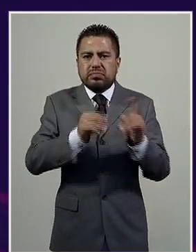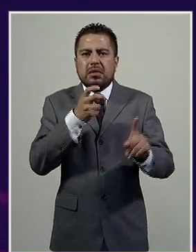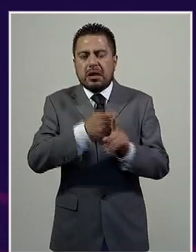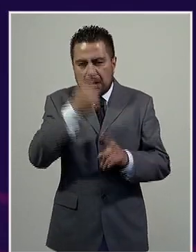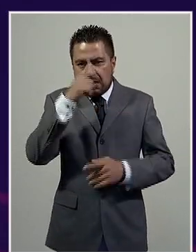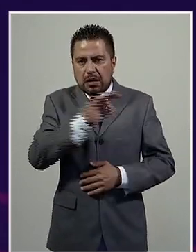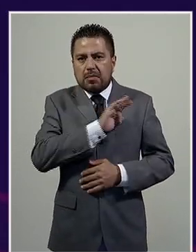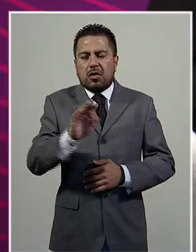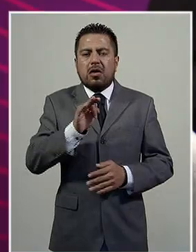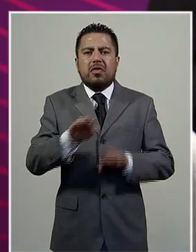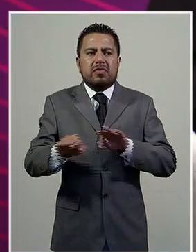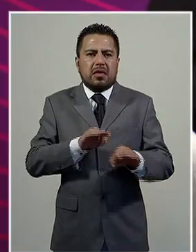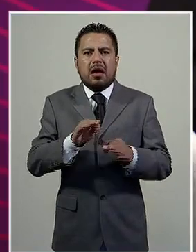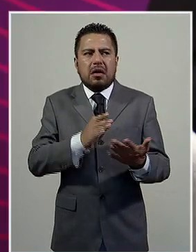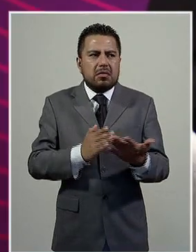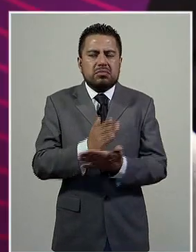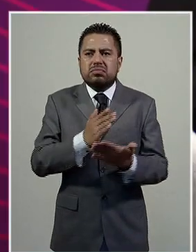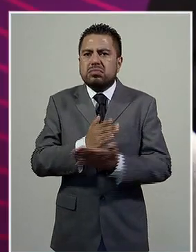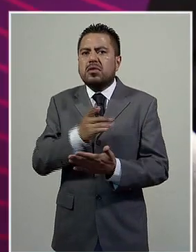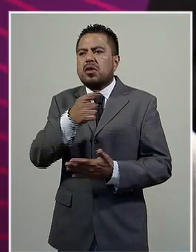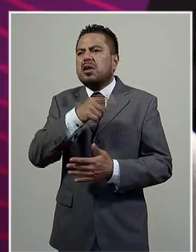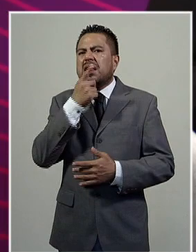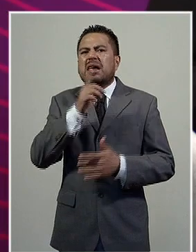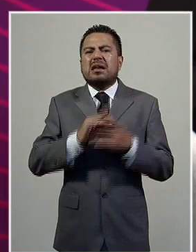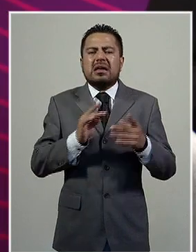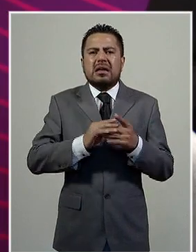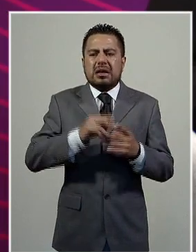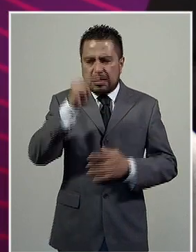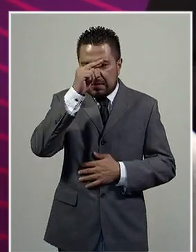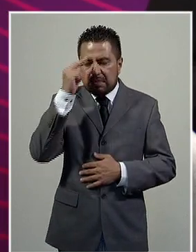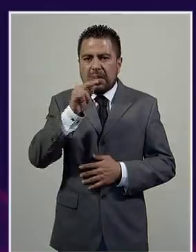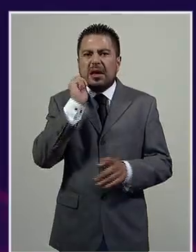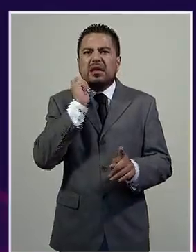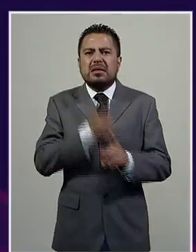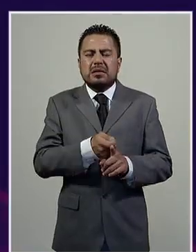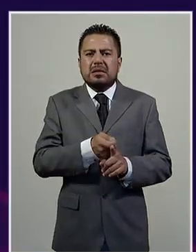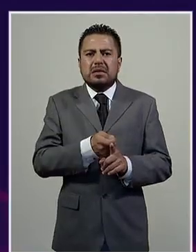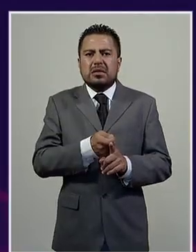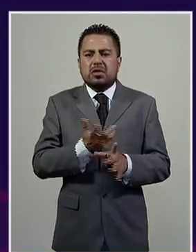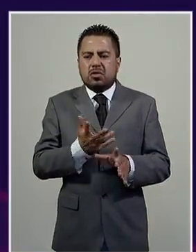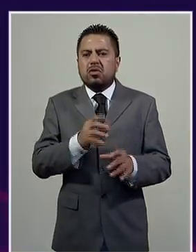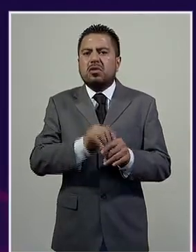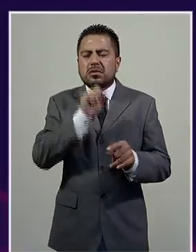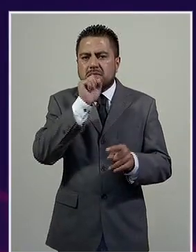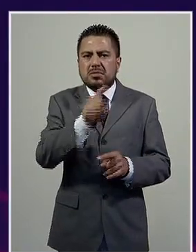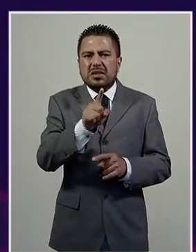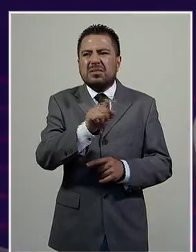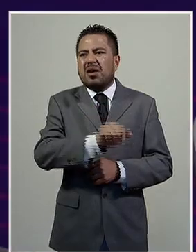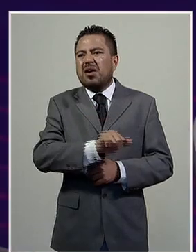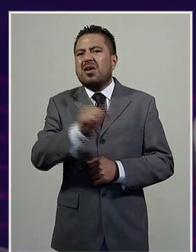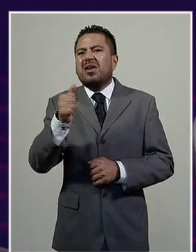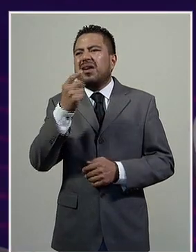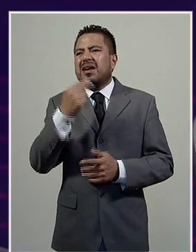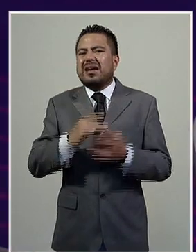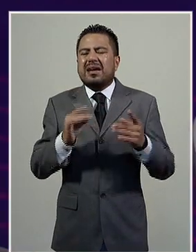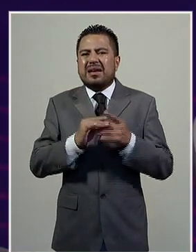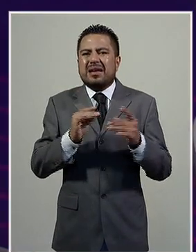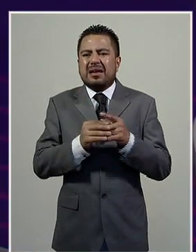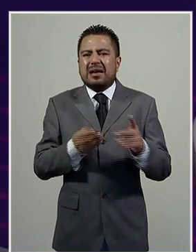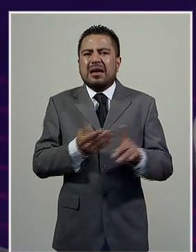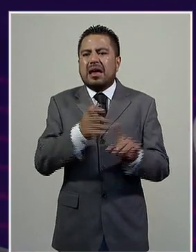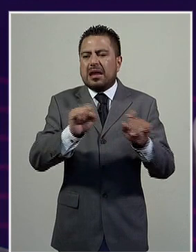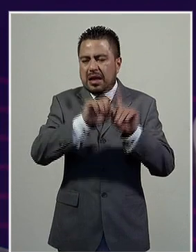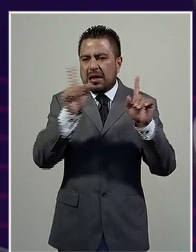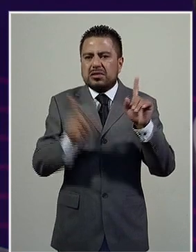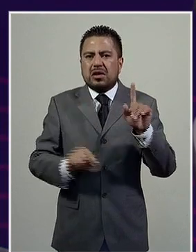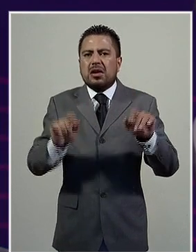Para poder ir al trabajo. O sea, lo que estás diciendo es que en México, incluso en aquello que llaman las transnacionales